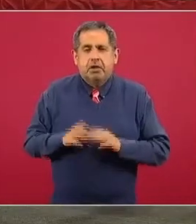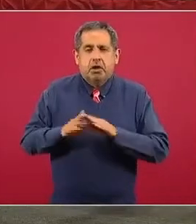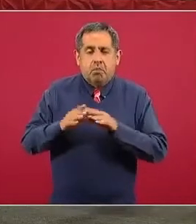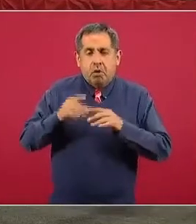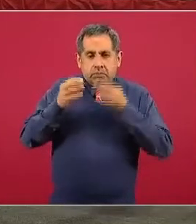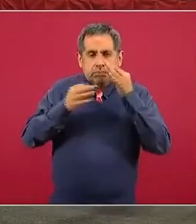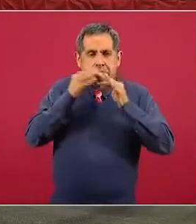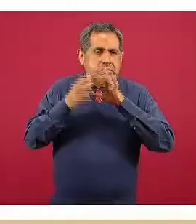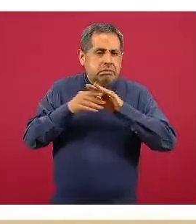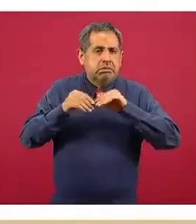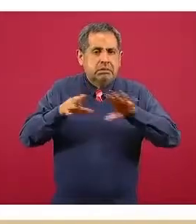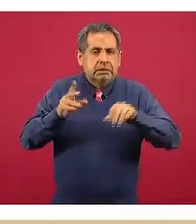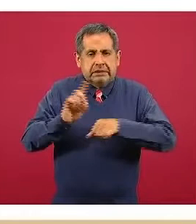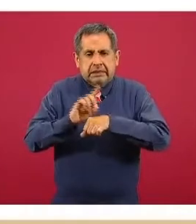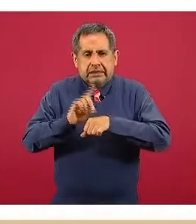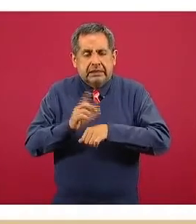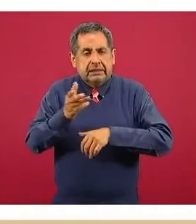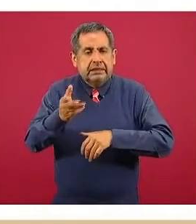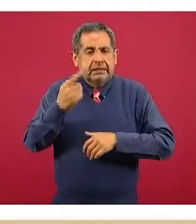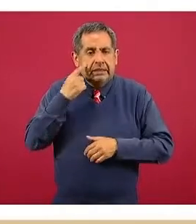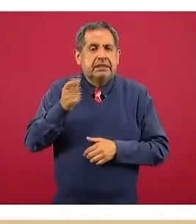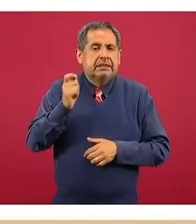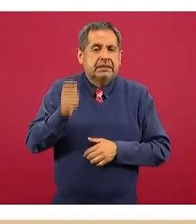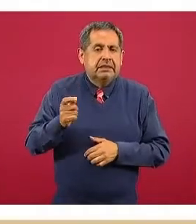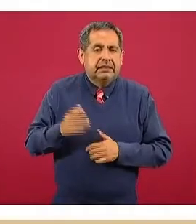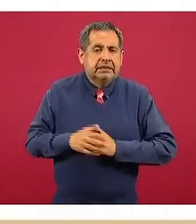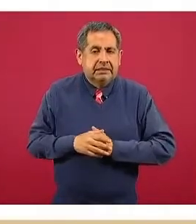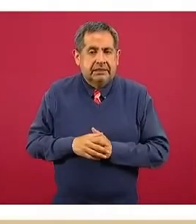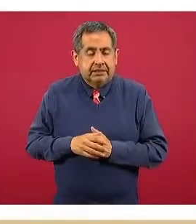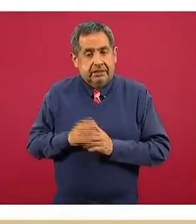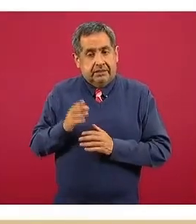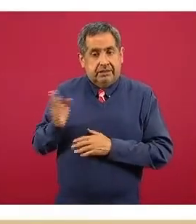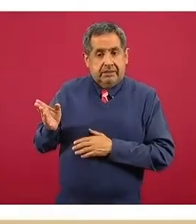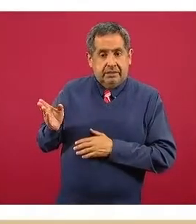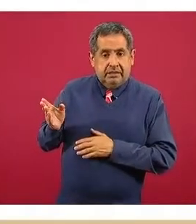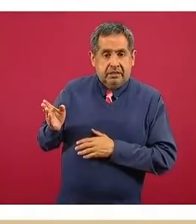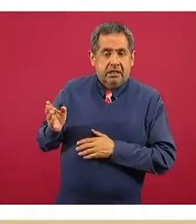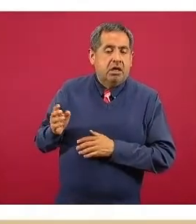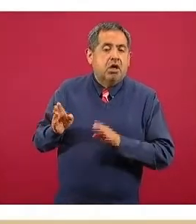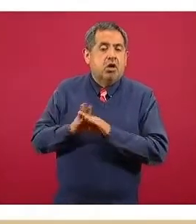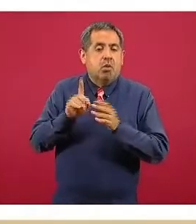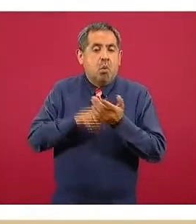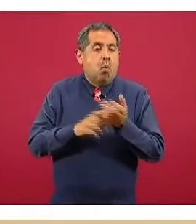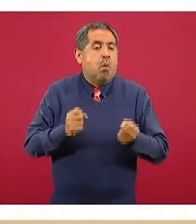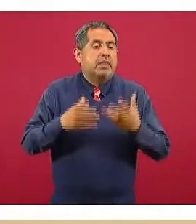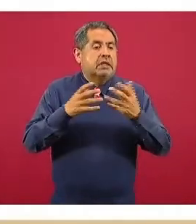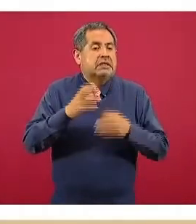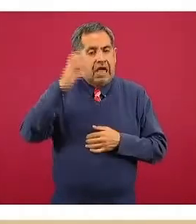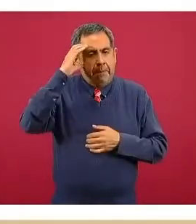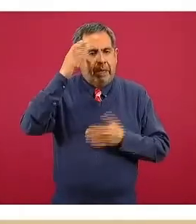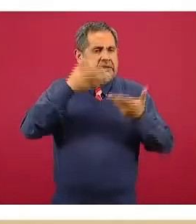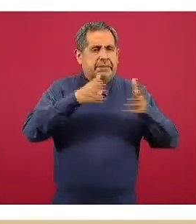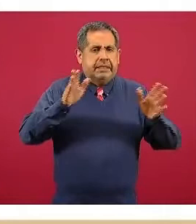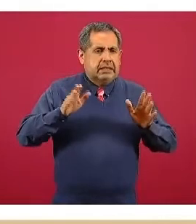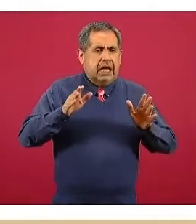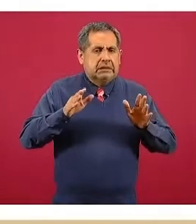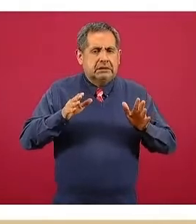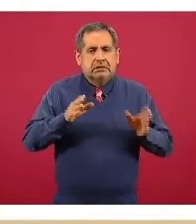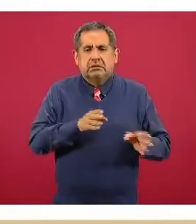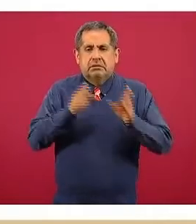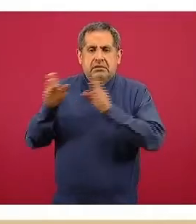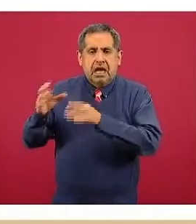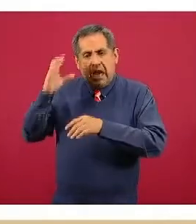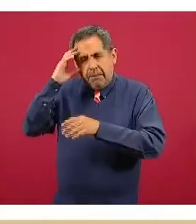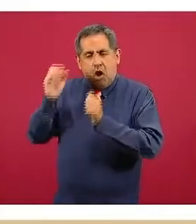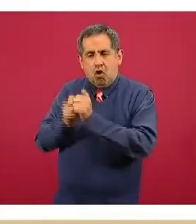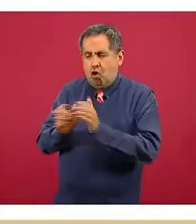del monitoreo diario están representados. En el lado izquierdo tenemos la ocupación de camas generales y en el derecho la ocupación de